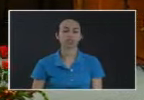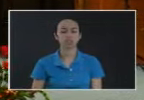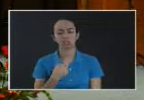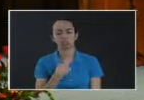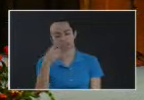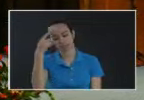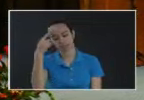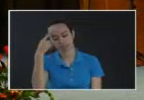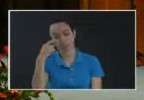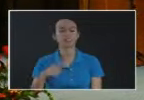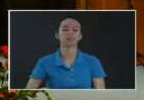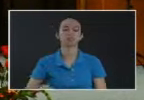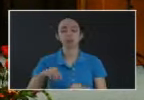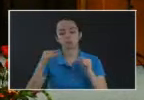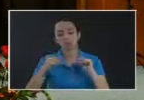carro.